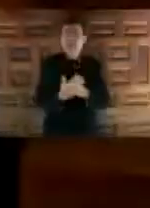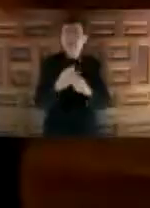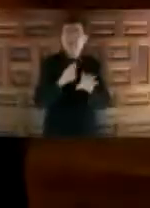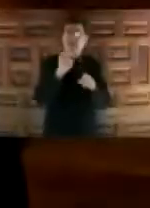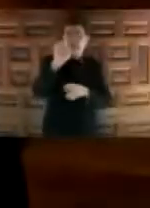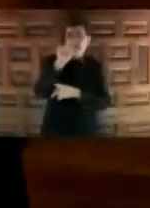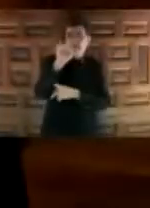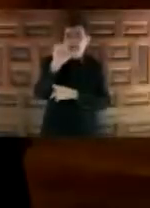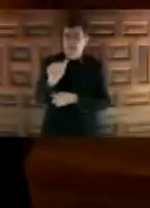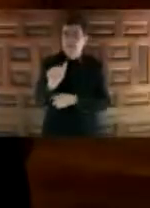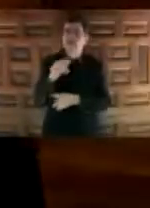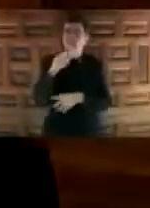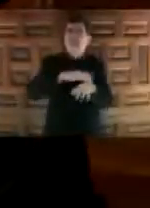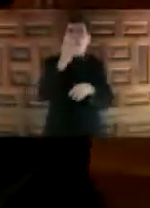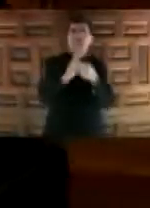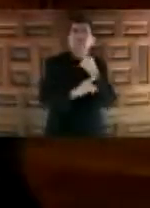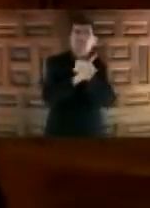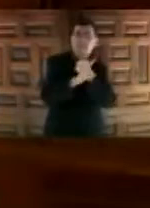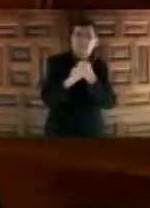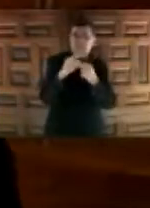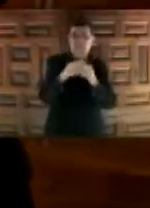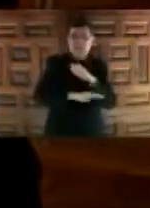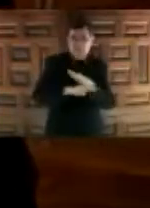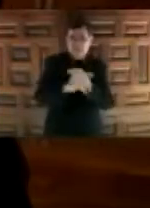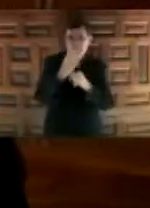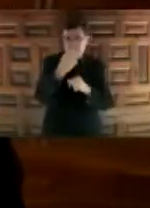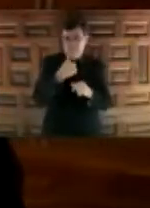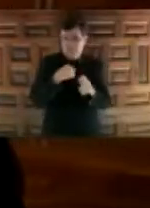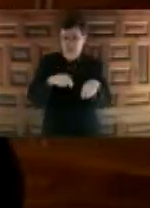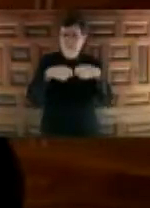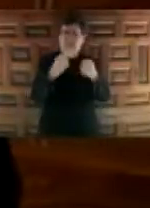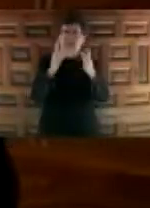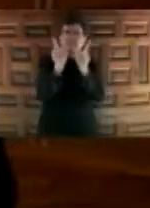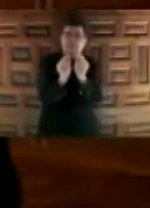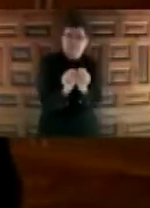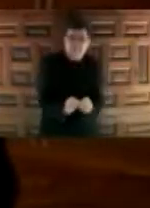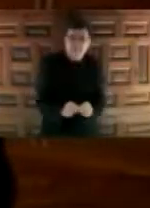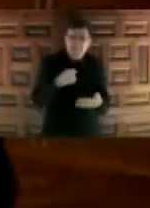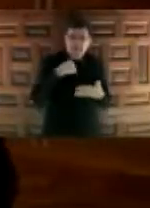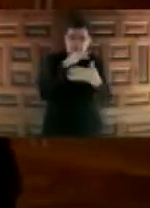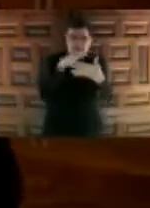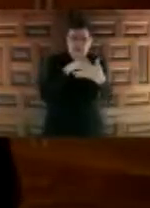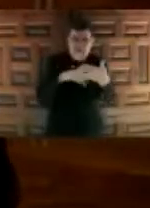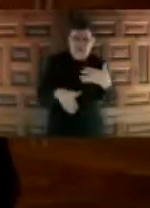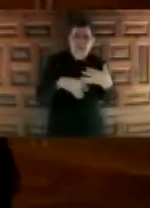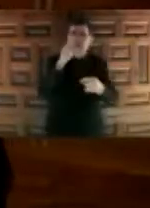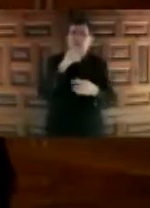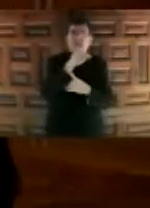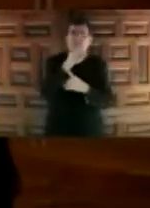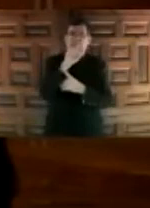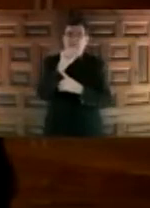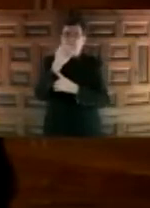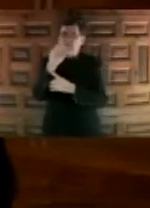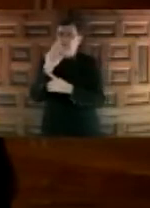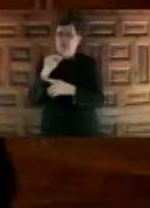la ética, por esto de los problemas estructurales. Me voy a permitir muy rápido leer